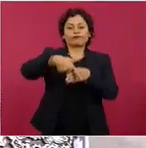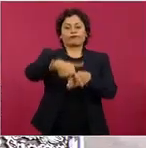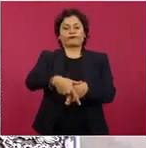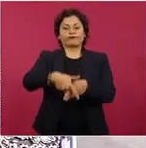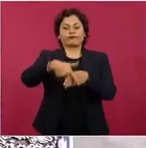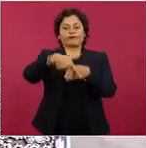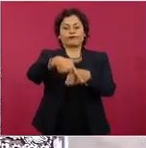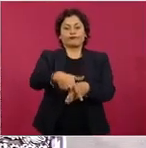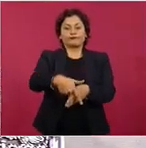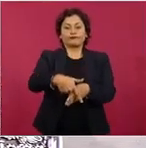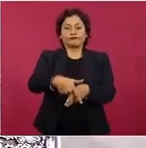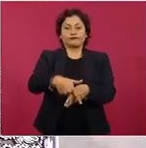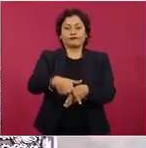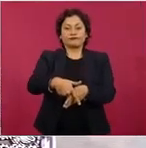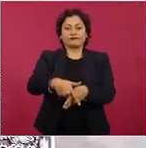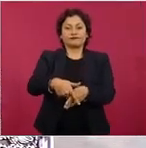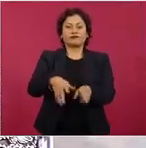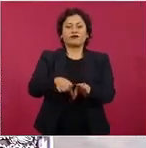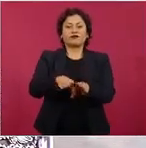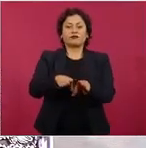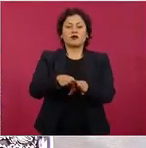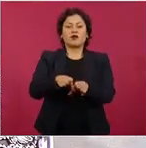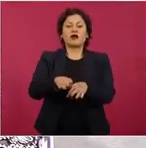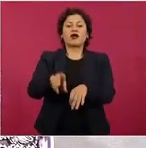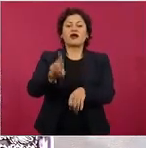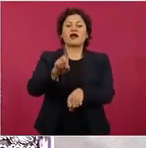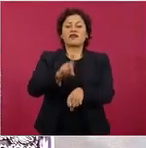el día de la lealtad.